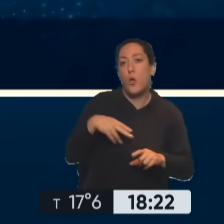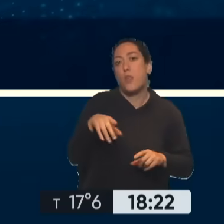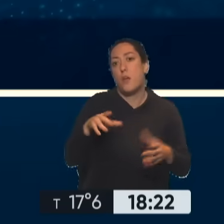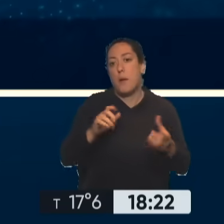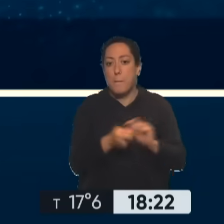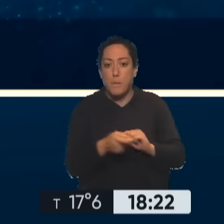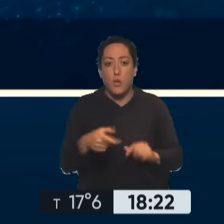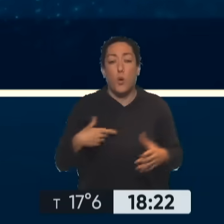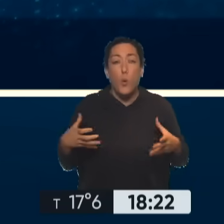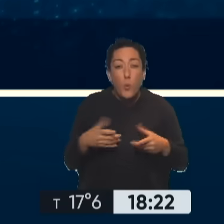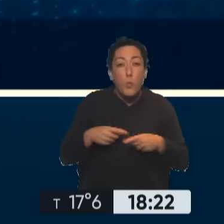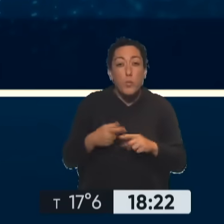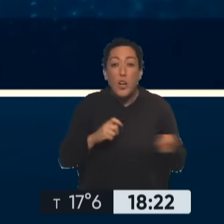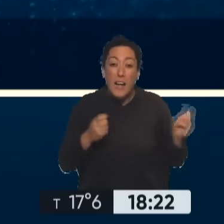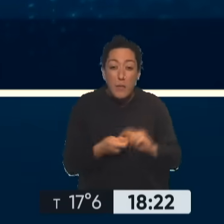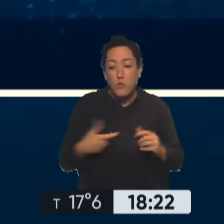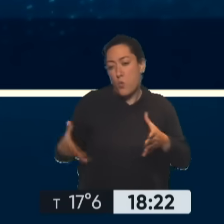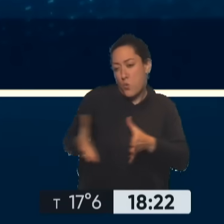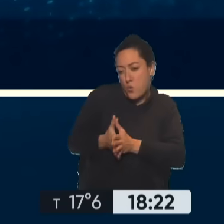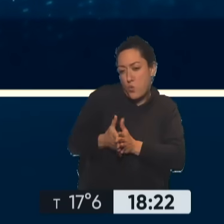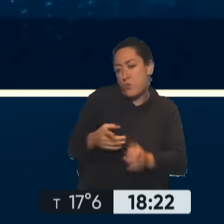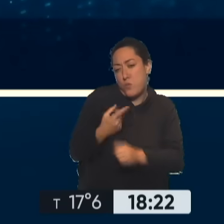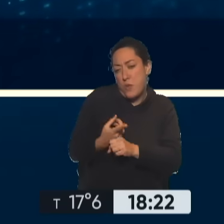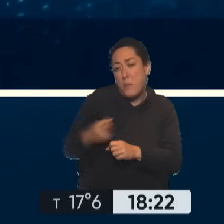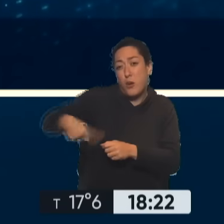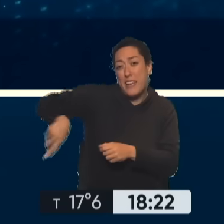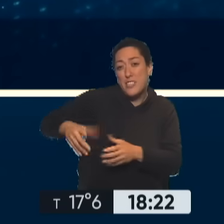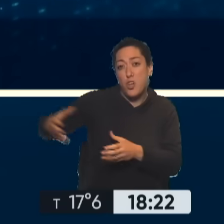no puedo tener nada. Es un rejunte